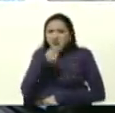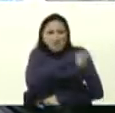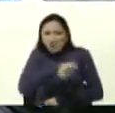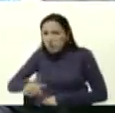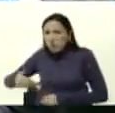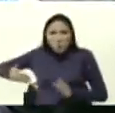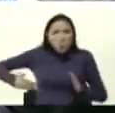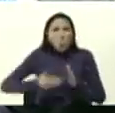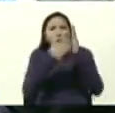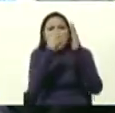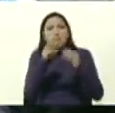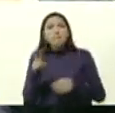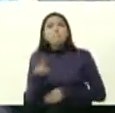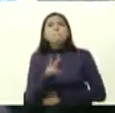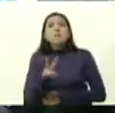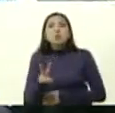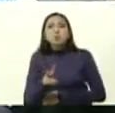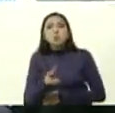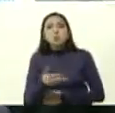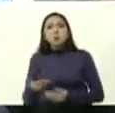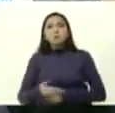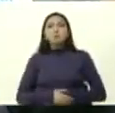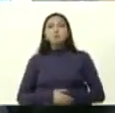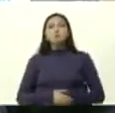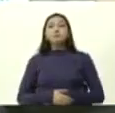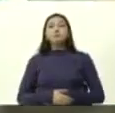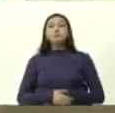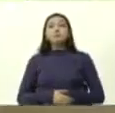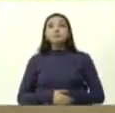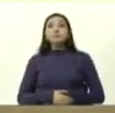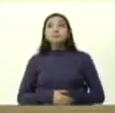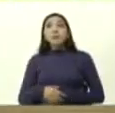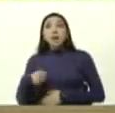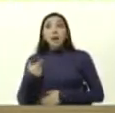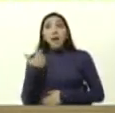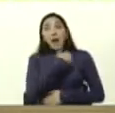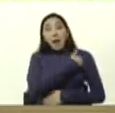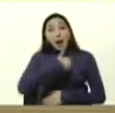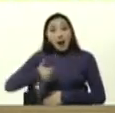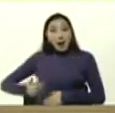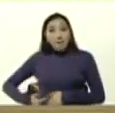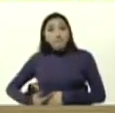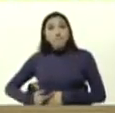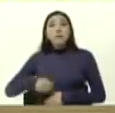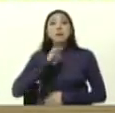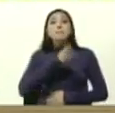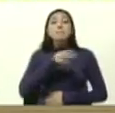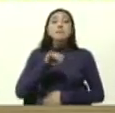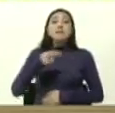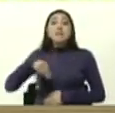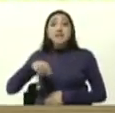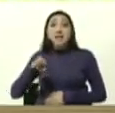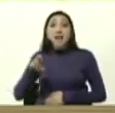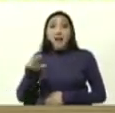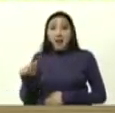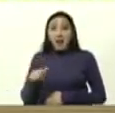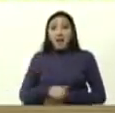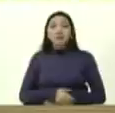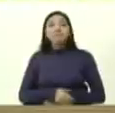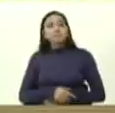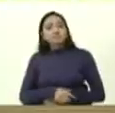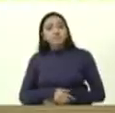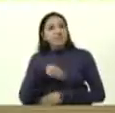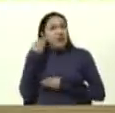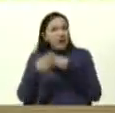contra nuestros migrantes en Chile, luego de que el presidente Sebastián Piñera, en un acto de falsa